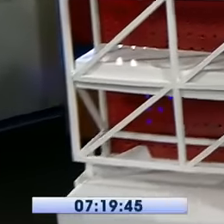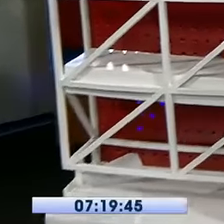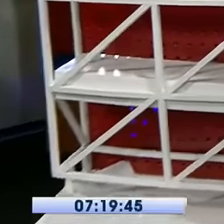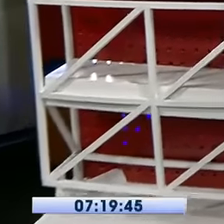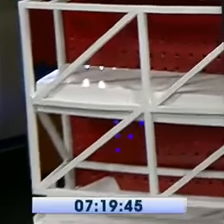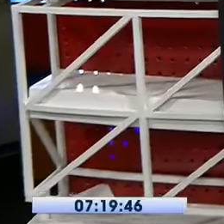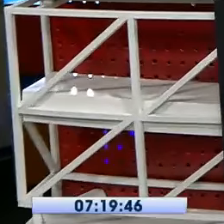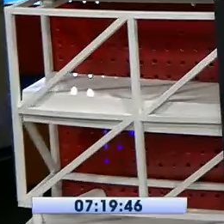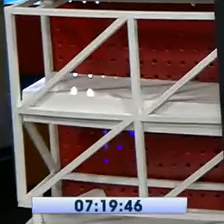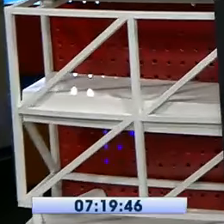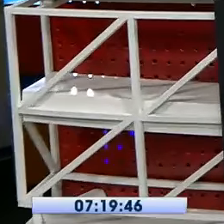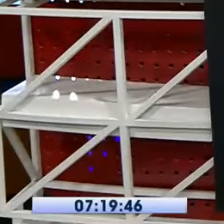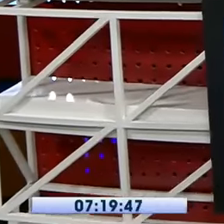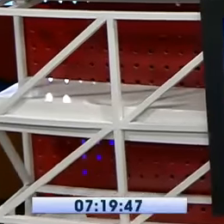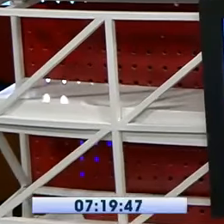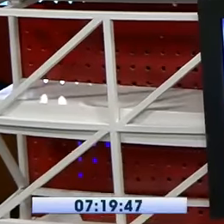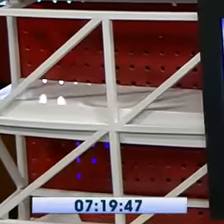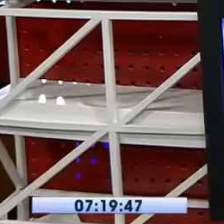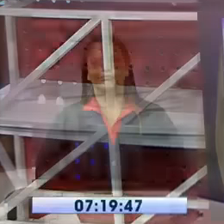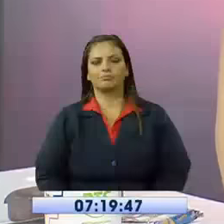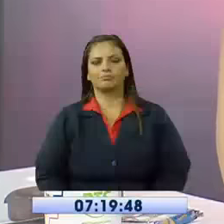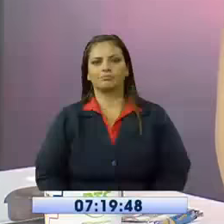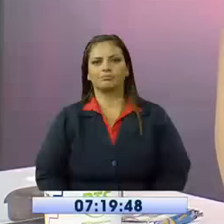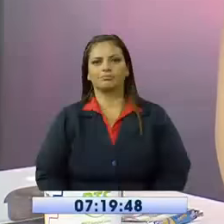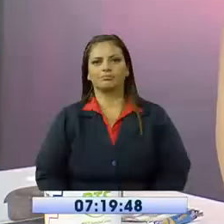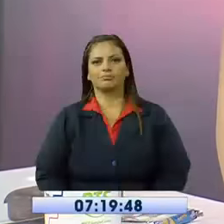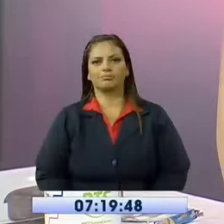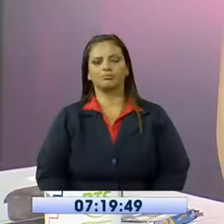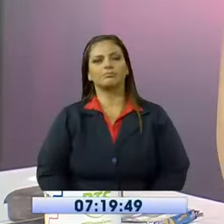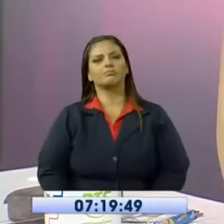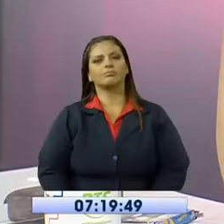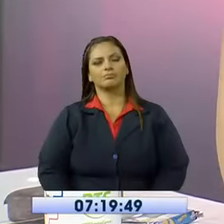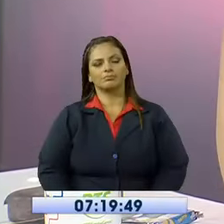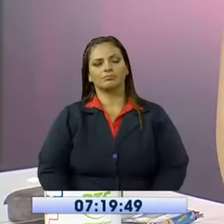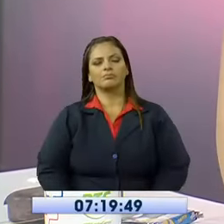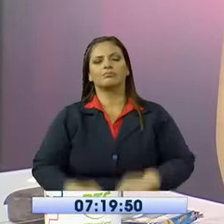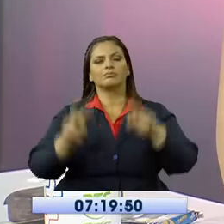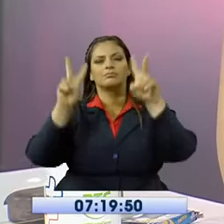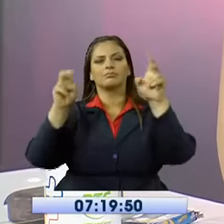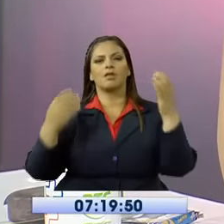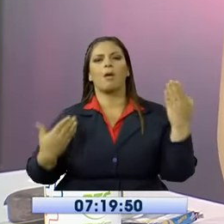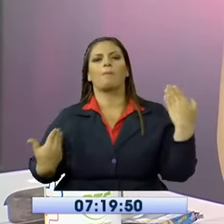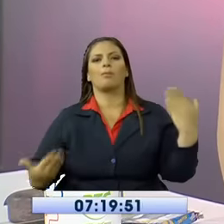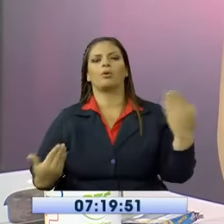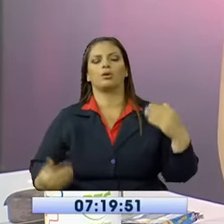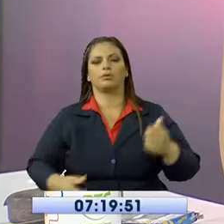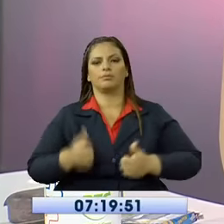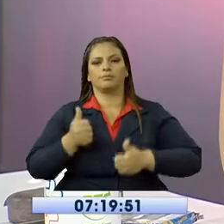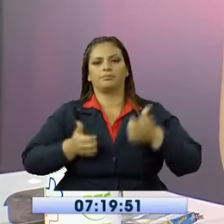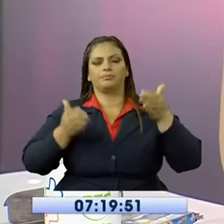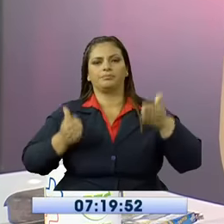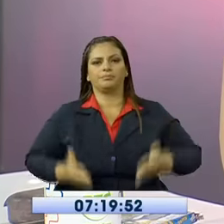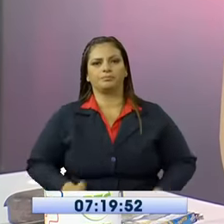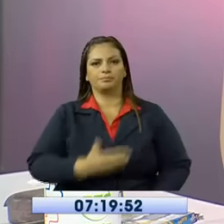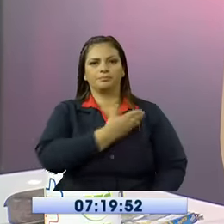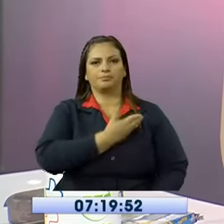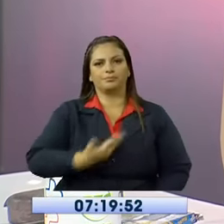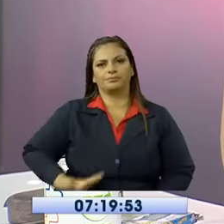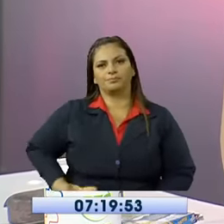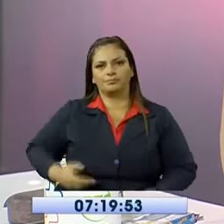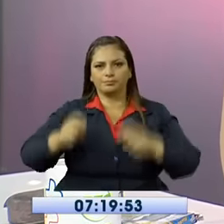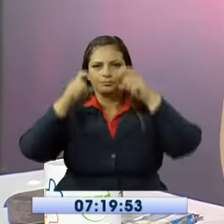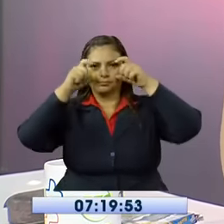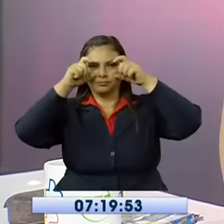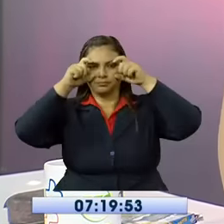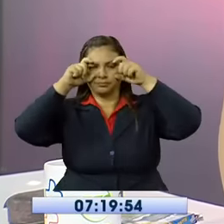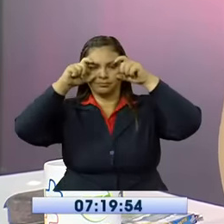Bueno, y tenemos de inmediato la información de orden político electoral. El candidato a la presidencia por Alianza Creo Suma,